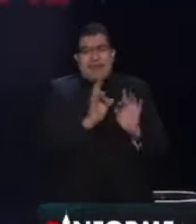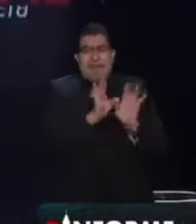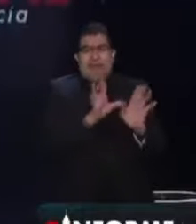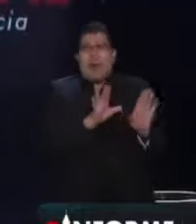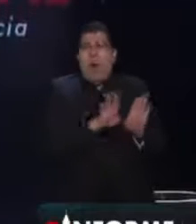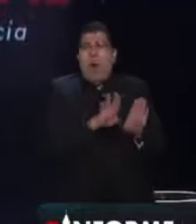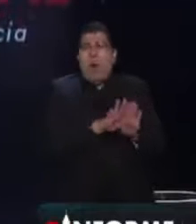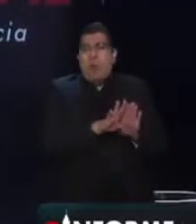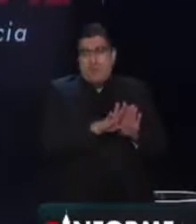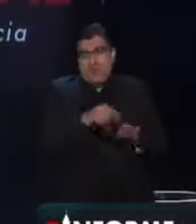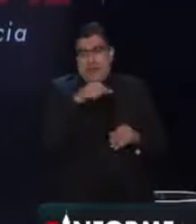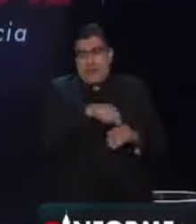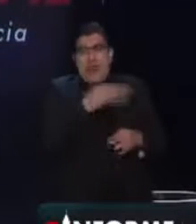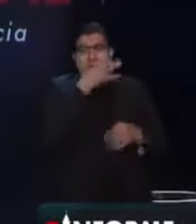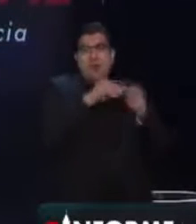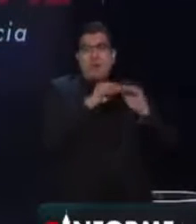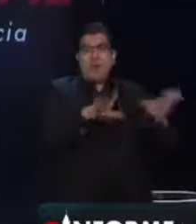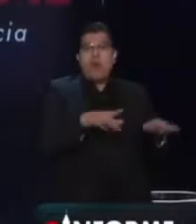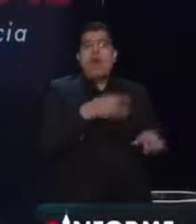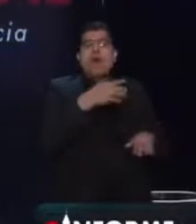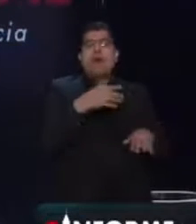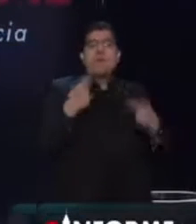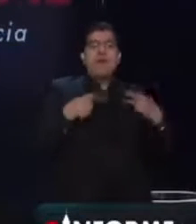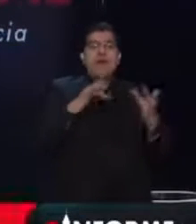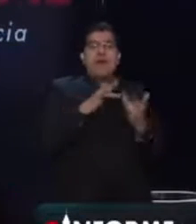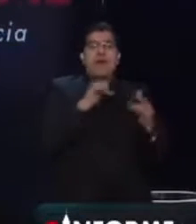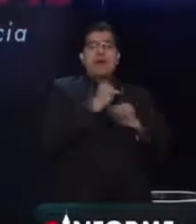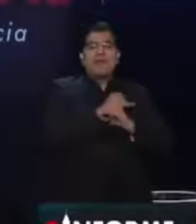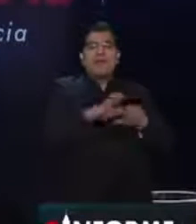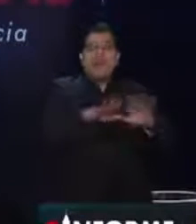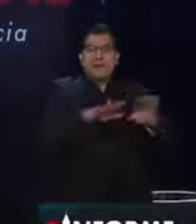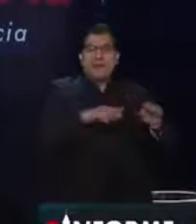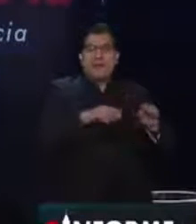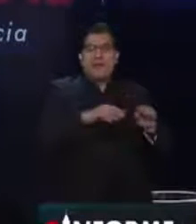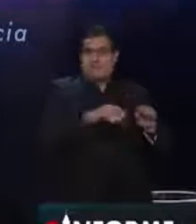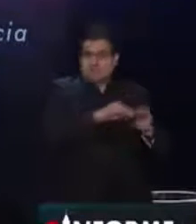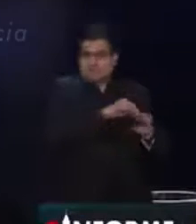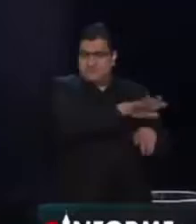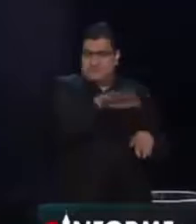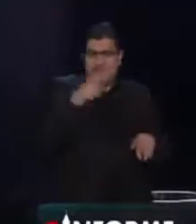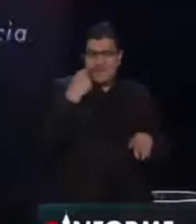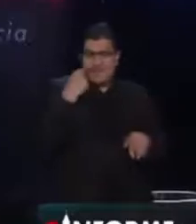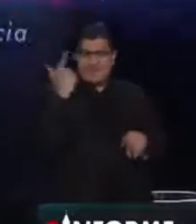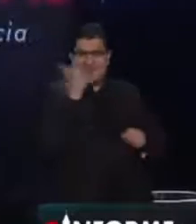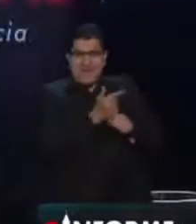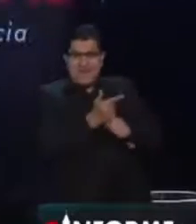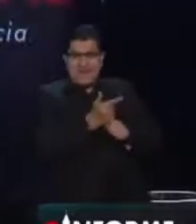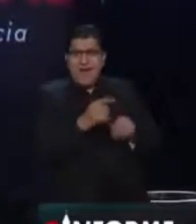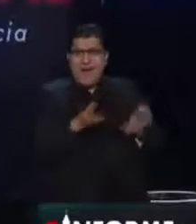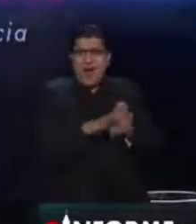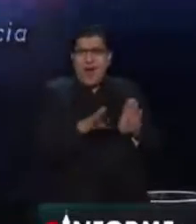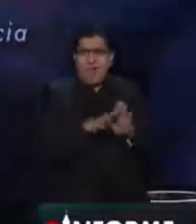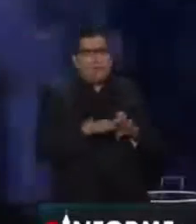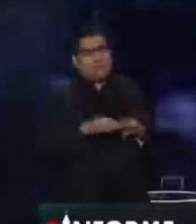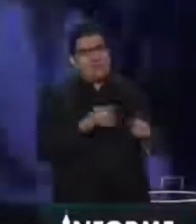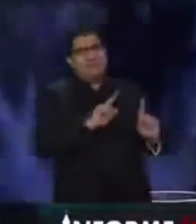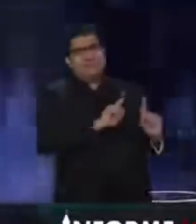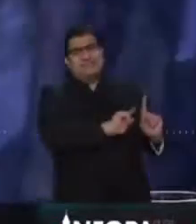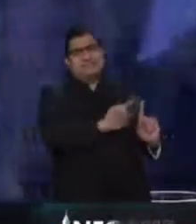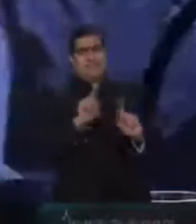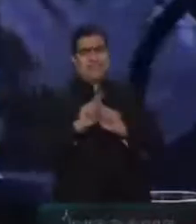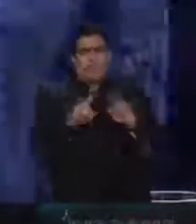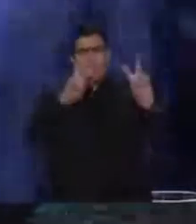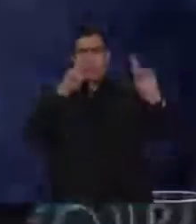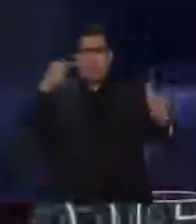partir de una noticia de un medio electrónico. Es interesante porque aquí se puede ver cómo se manejan justamente